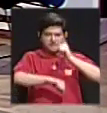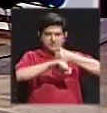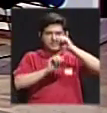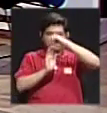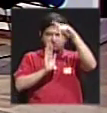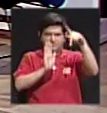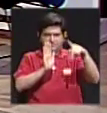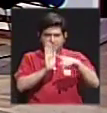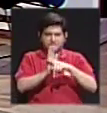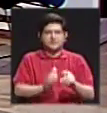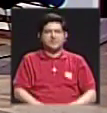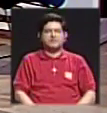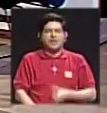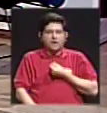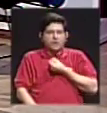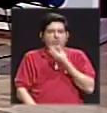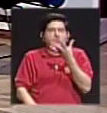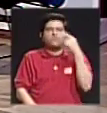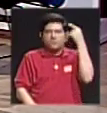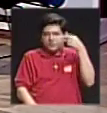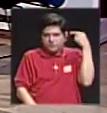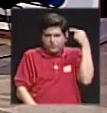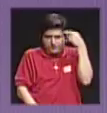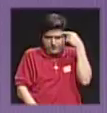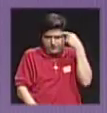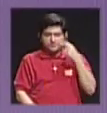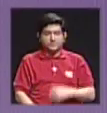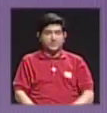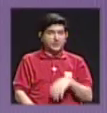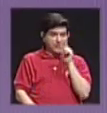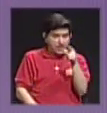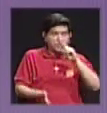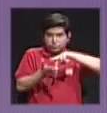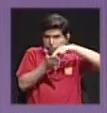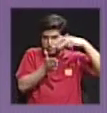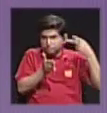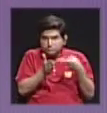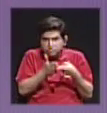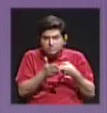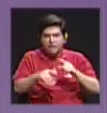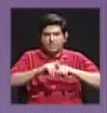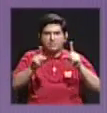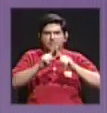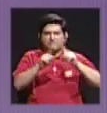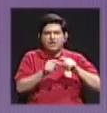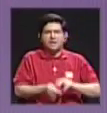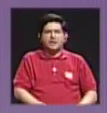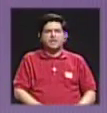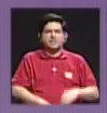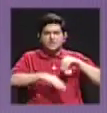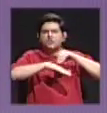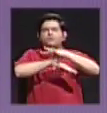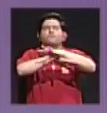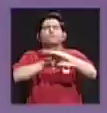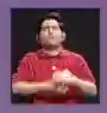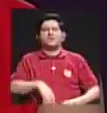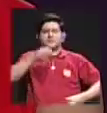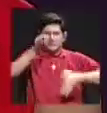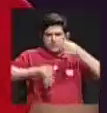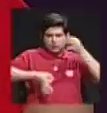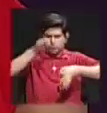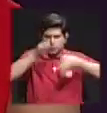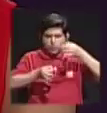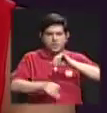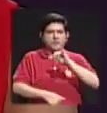constitucionalmente la confesionalidad del Estado, lo cual conlleva una serie de implicaciones tanto en el ámbito